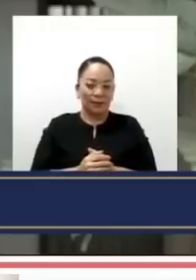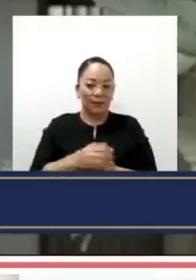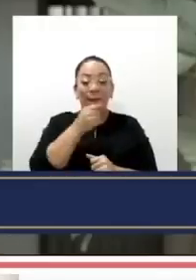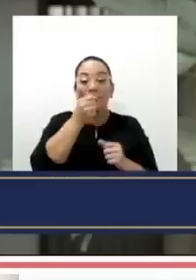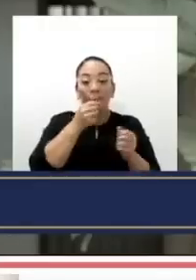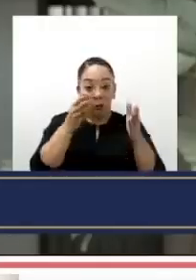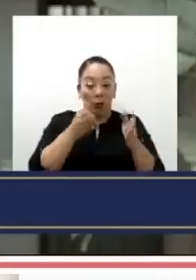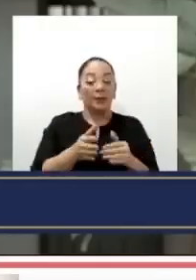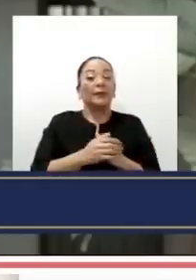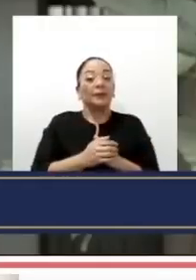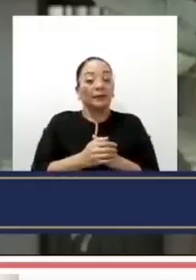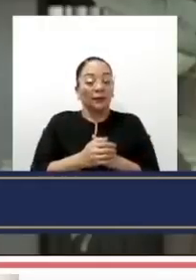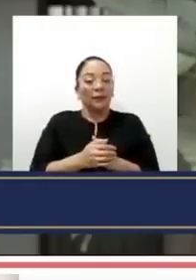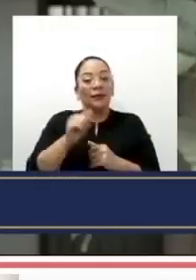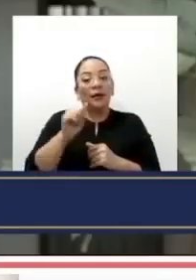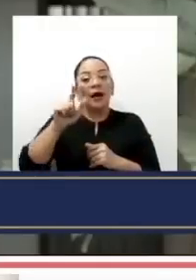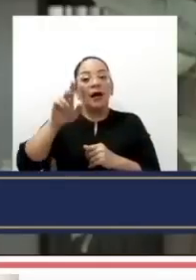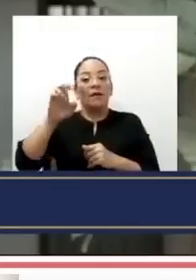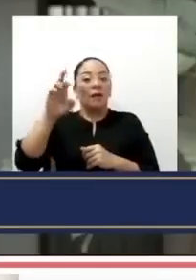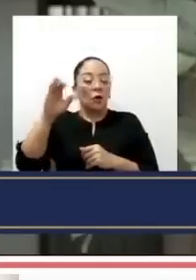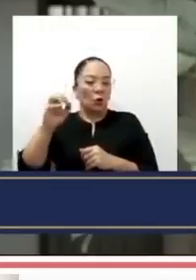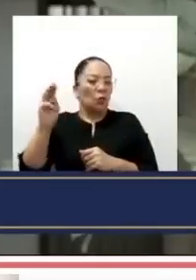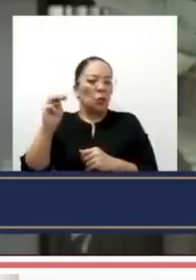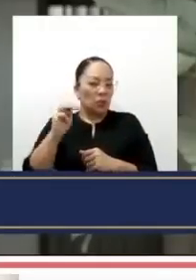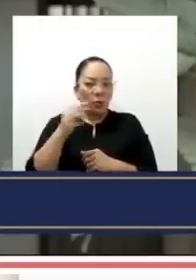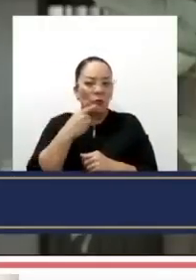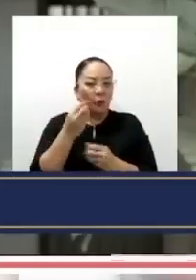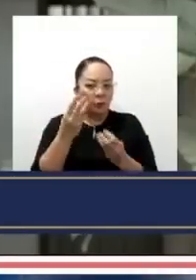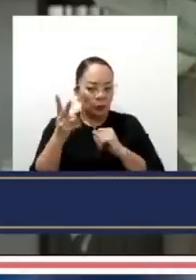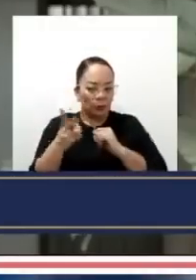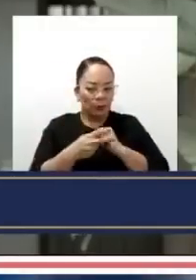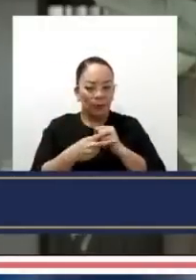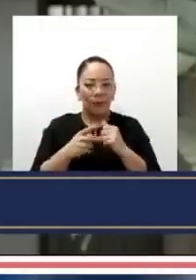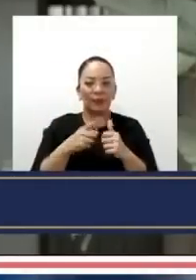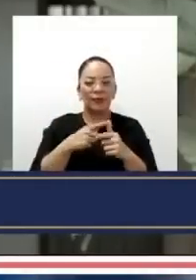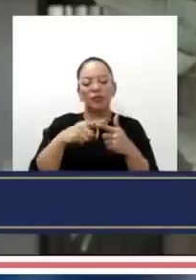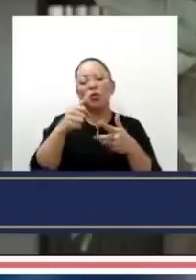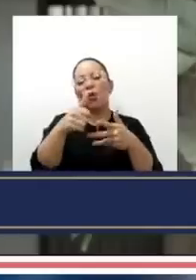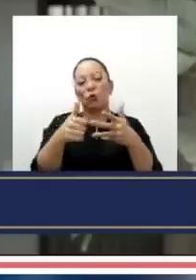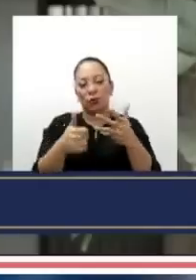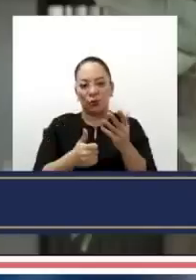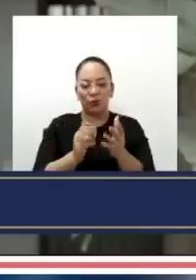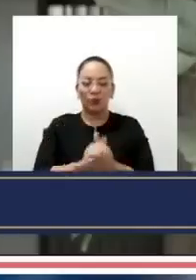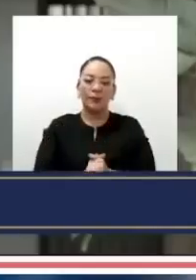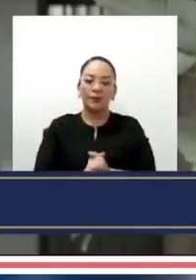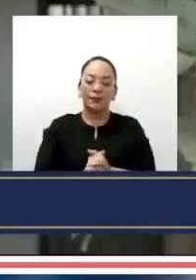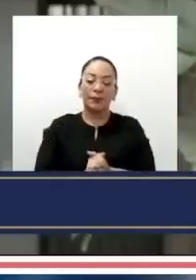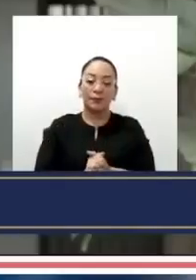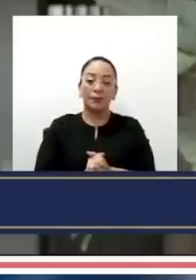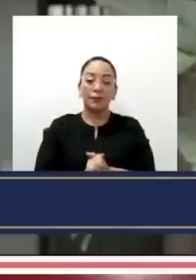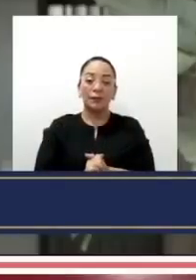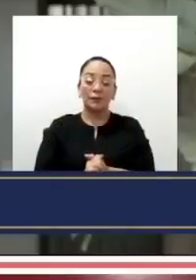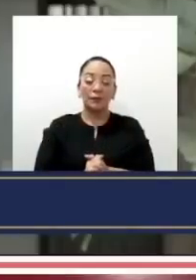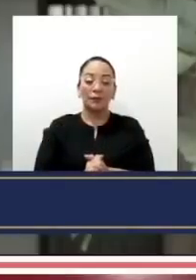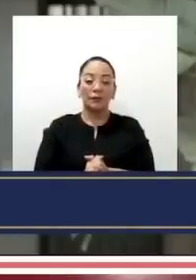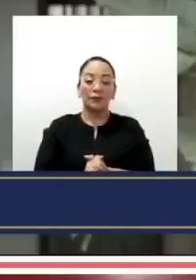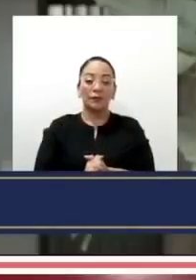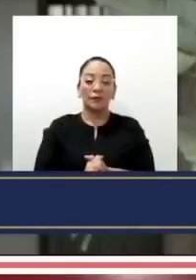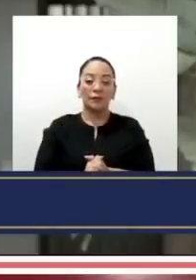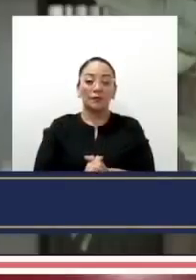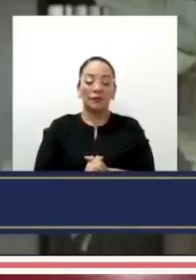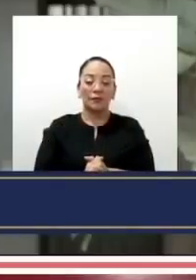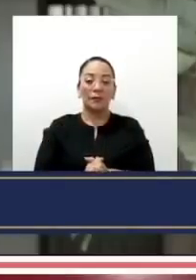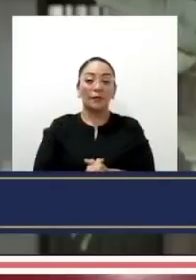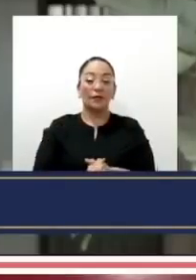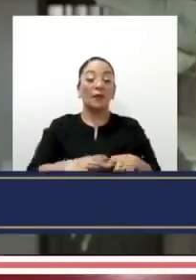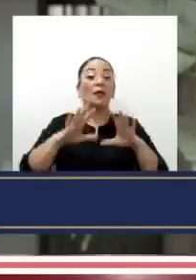Periodistas, yo he mencionado a Álvaro Murillo muchísimas veces, y a otros. Pues en el resto del